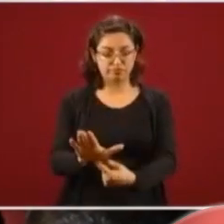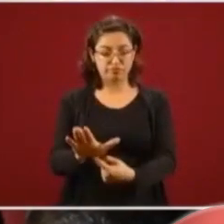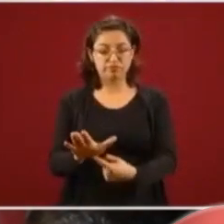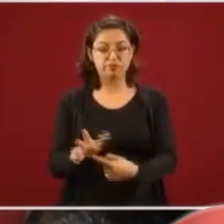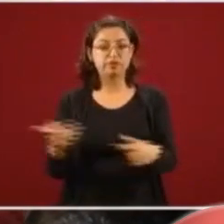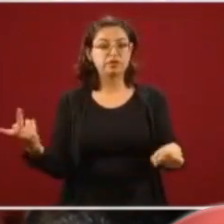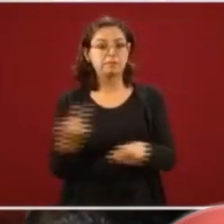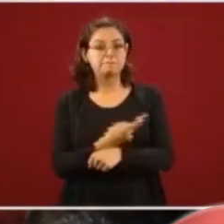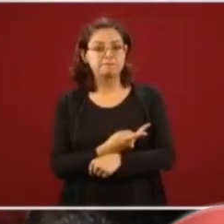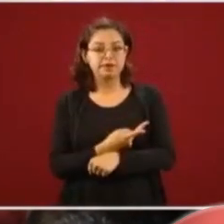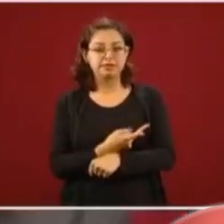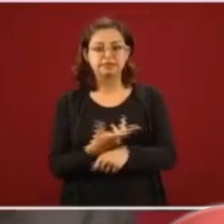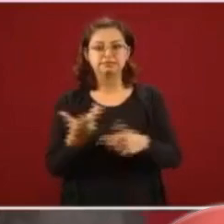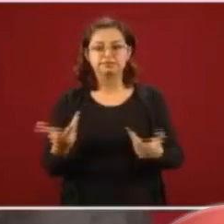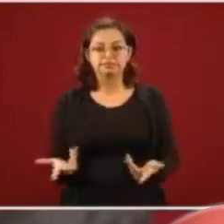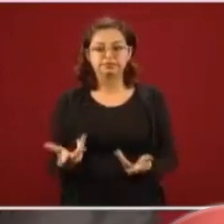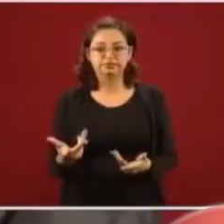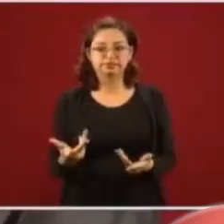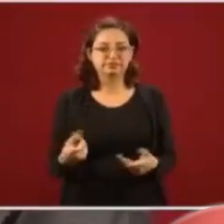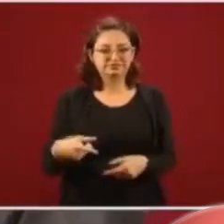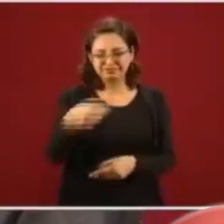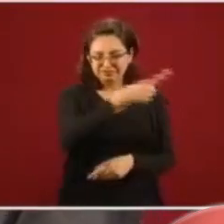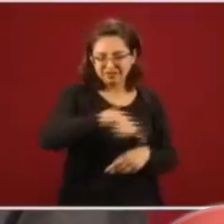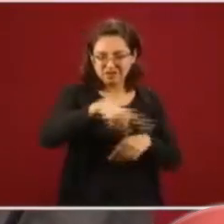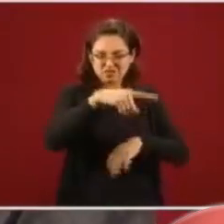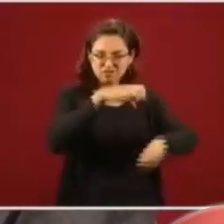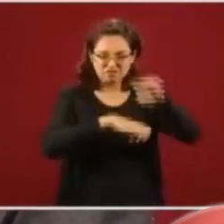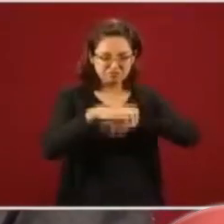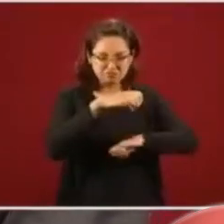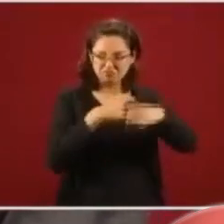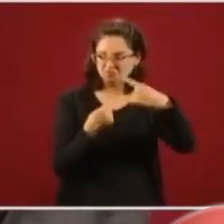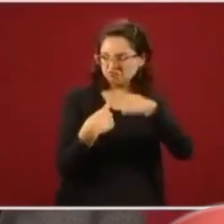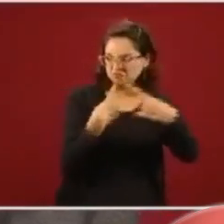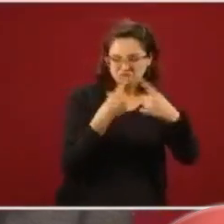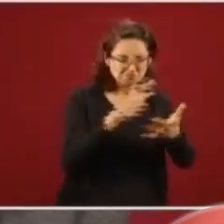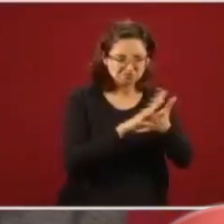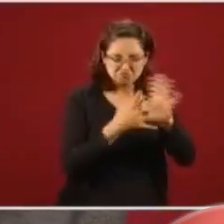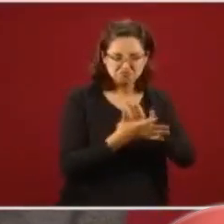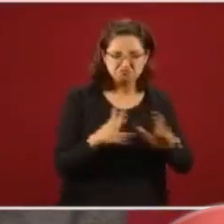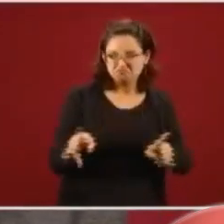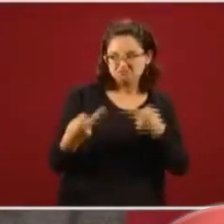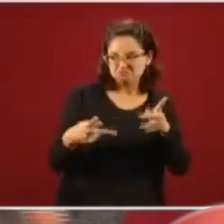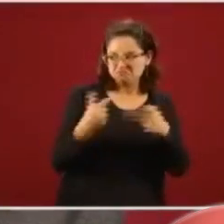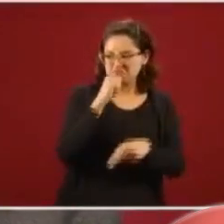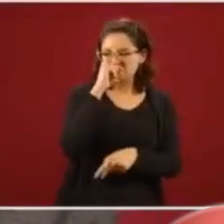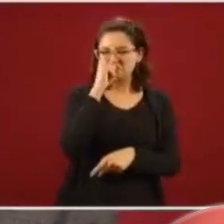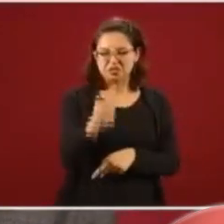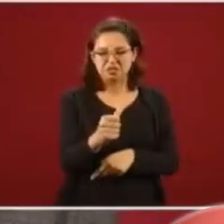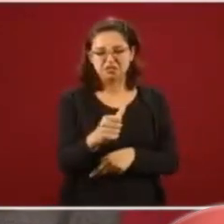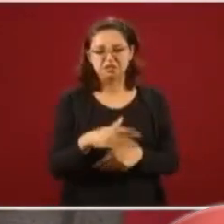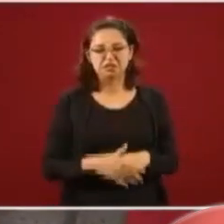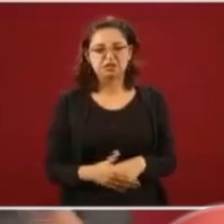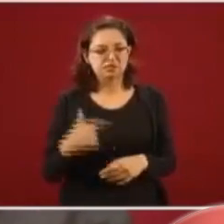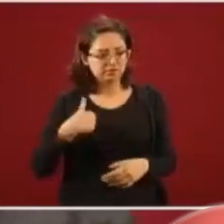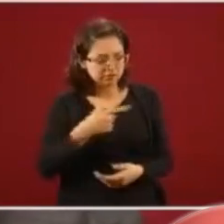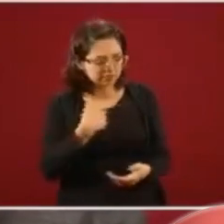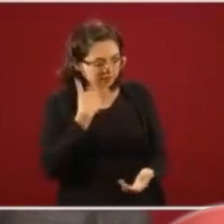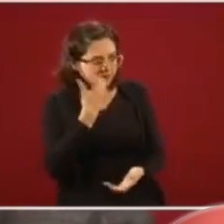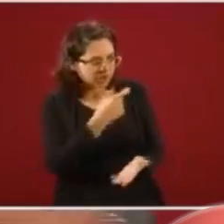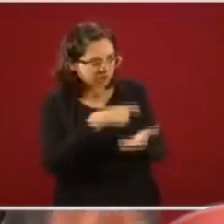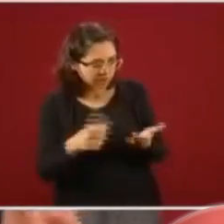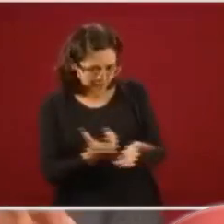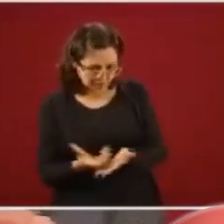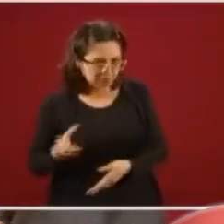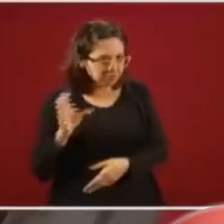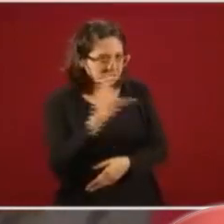se perturbaba intencionalmente, se afectaba el proceso de las licitaciones, el proceso de las adquisiciones públicas. Esto